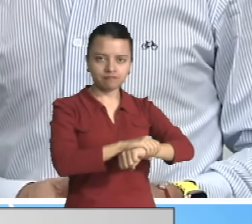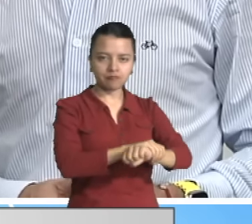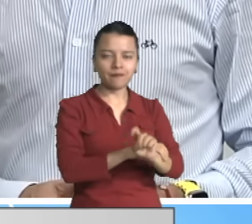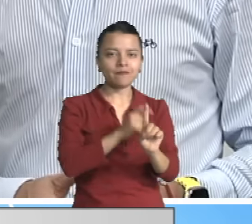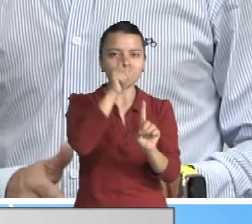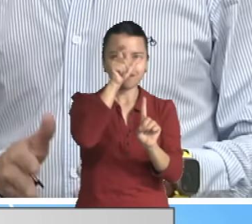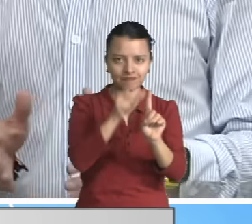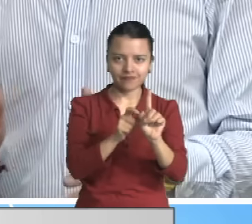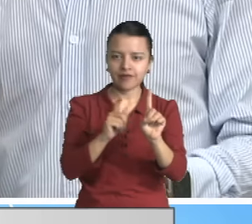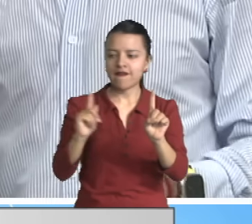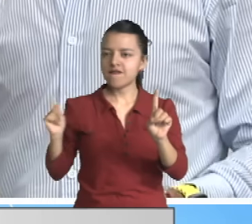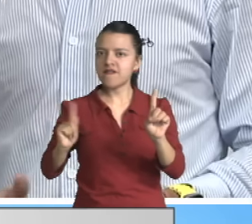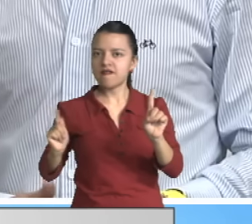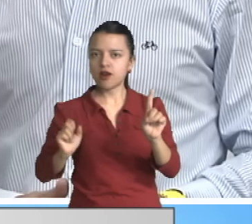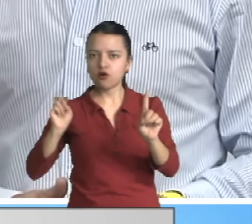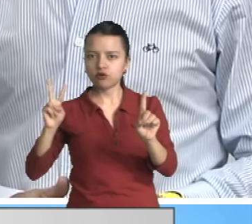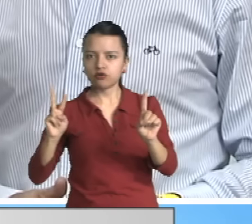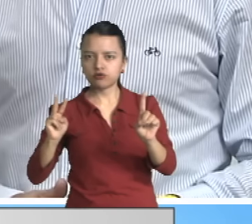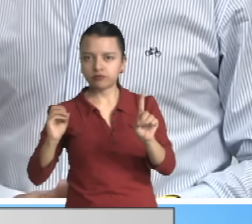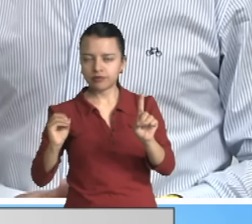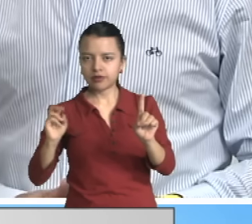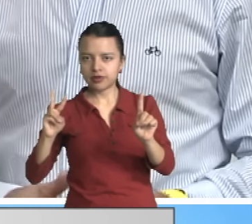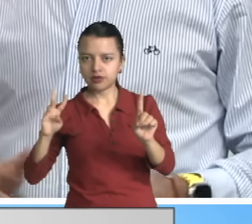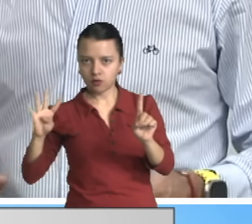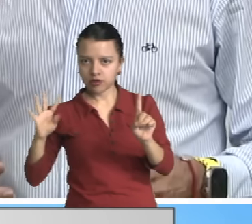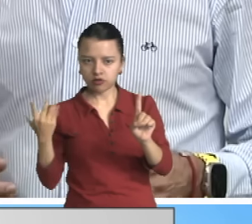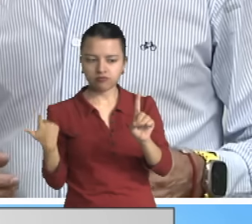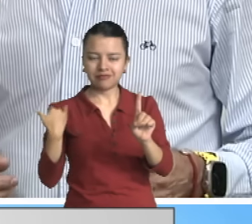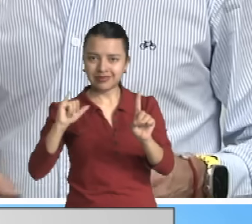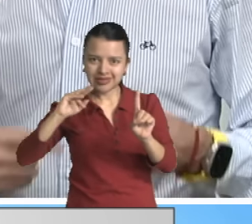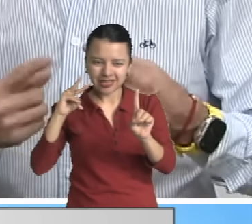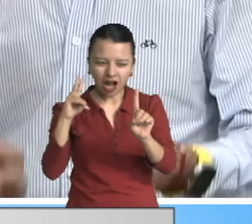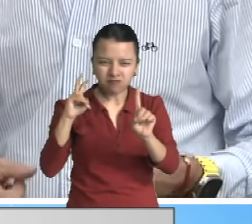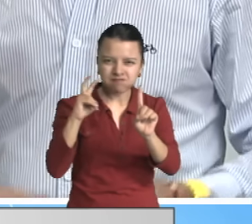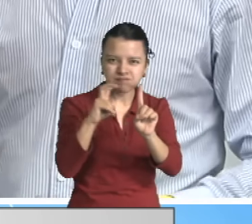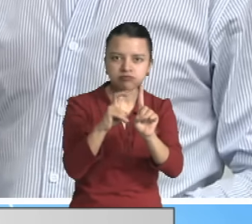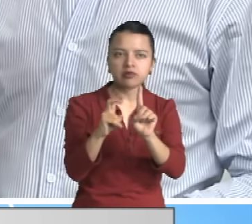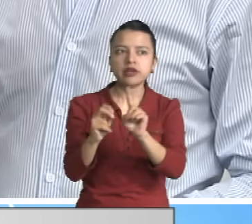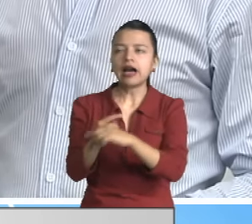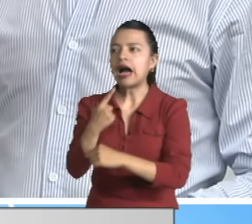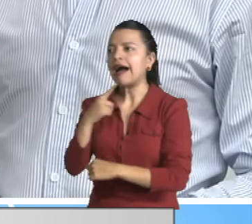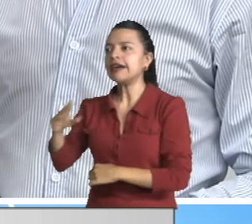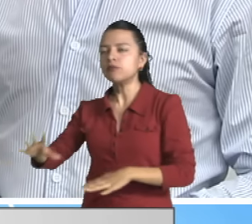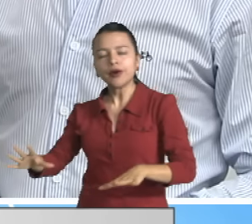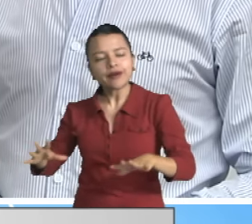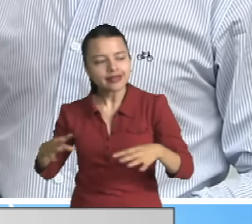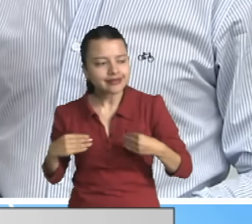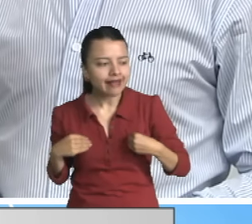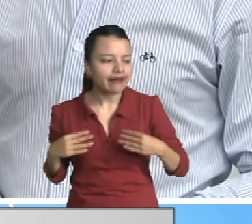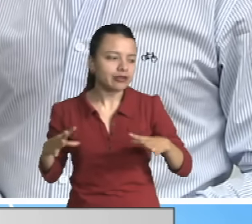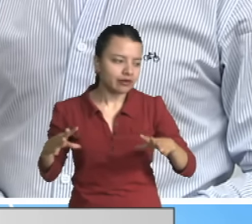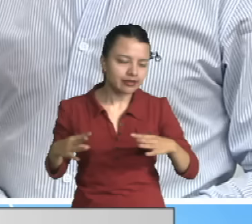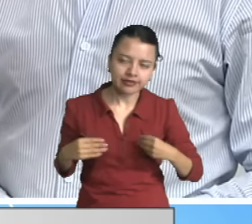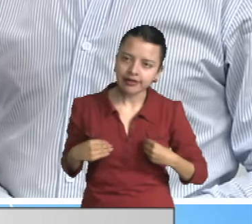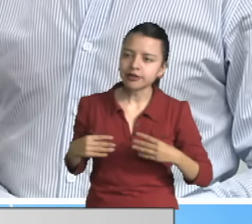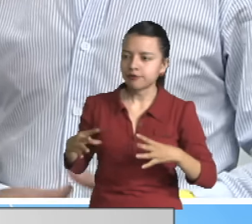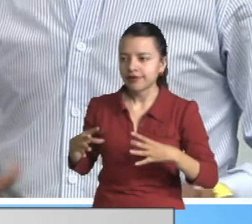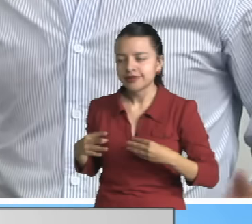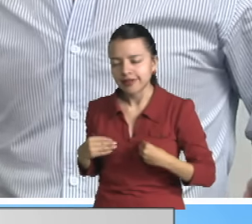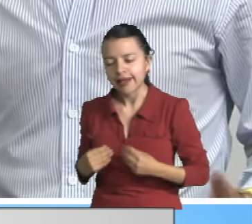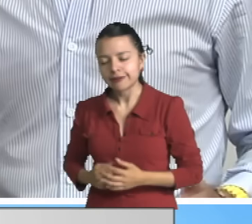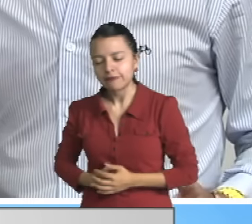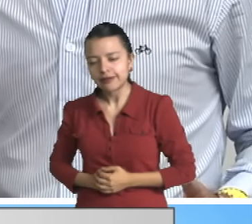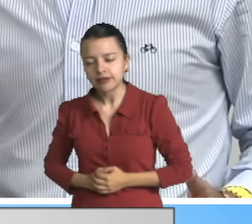este año y se logra con las evidencias, donde él mismo tiene que hacer un preacuerdo. Básicamente aceptando ya ese delito, eran